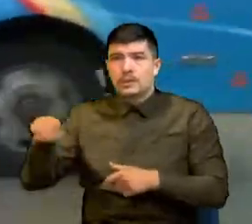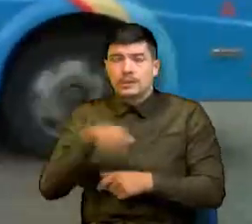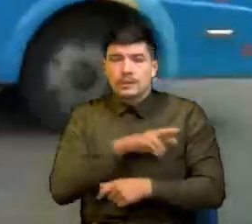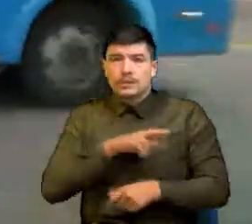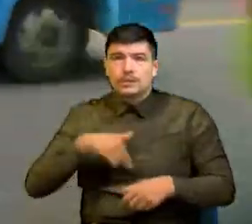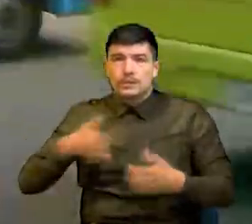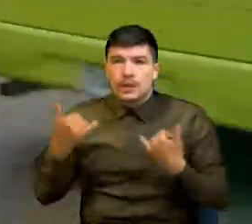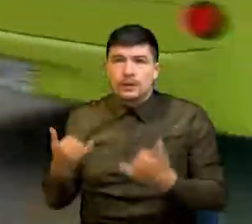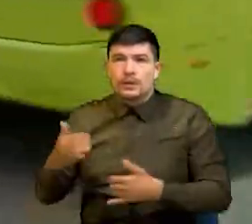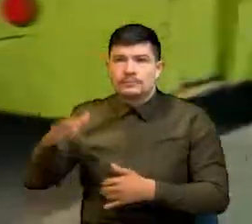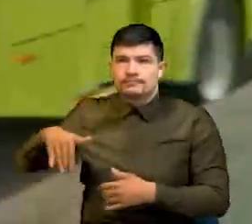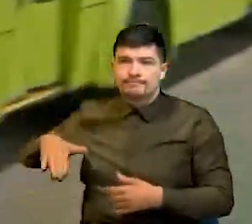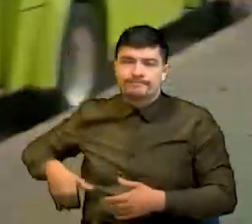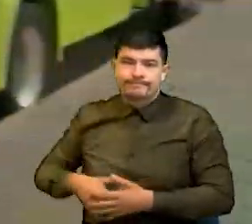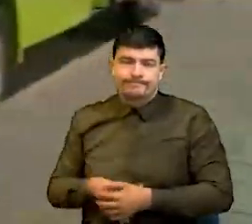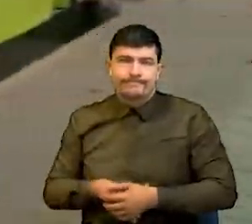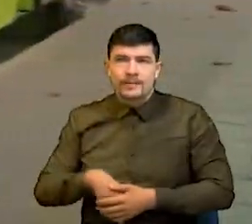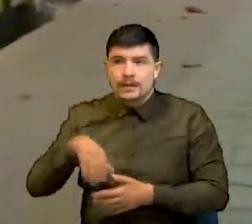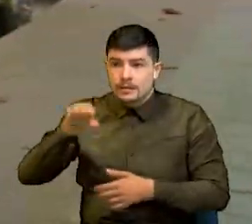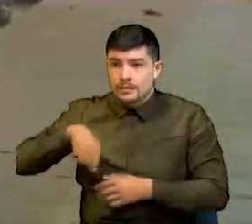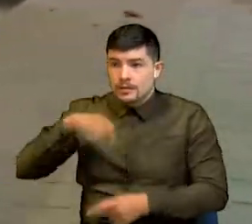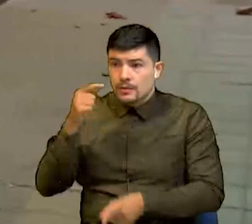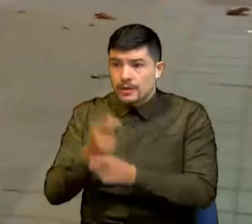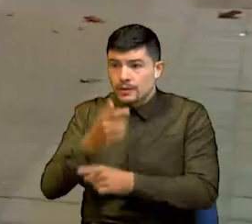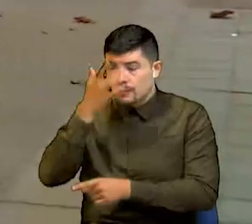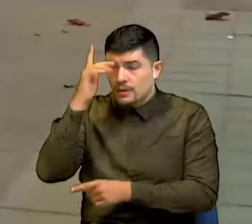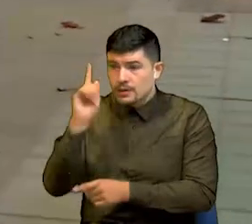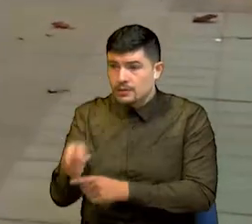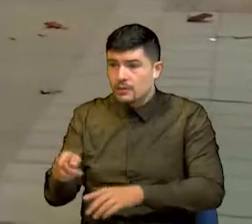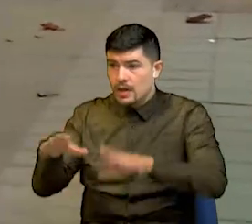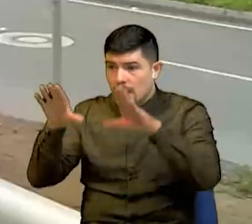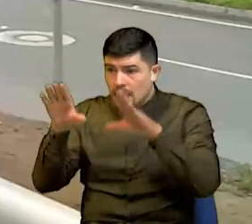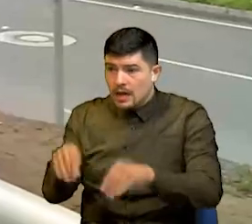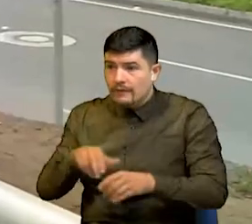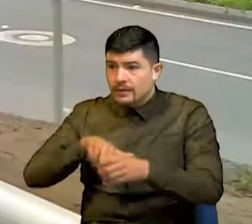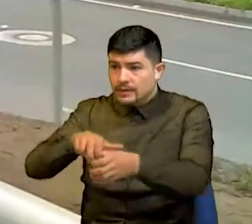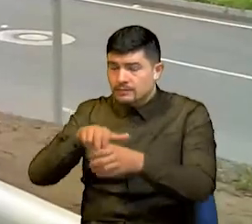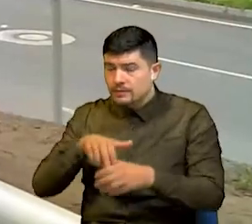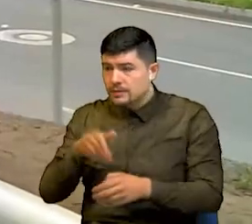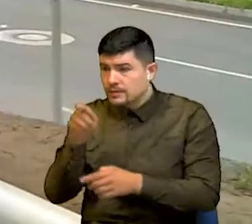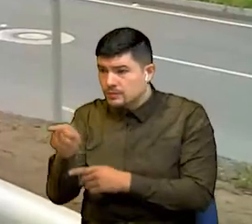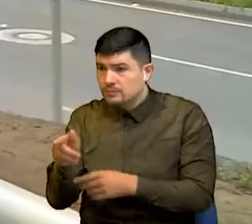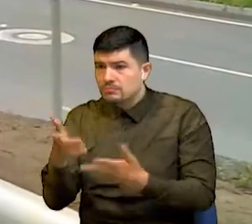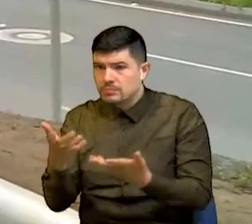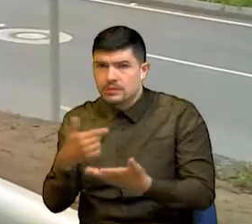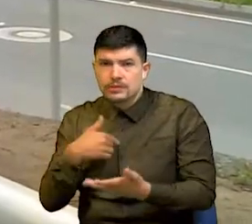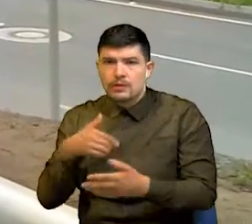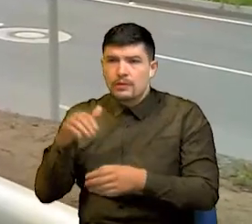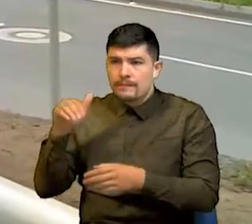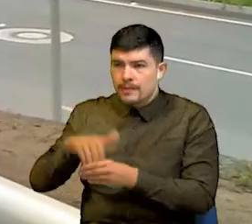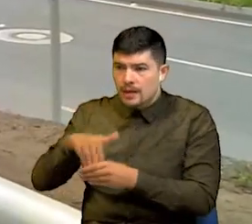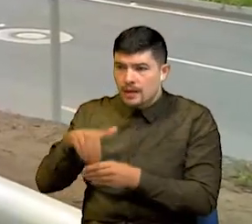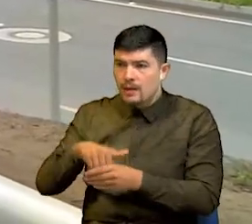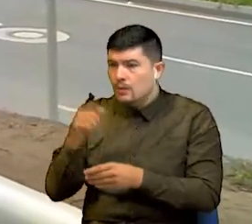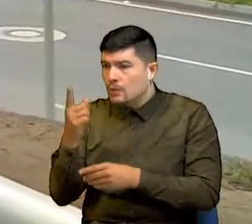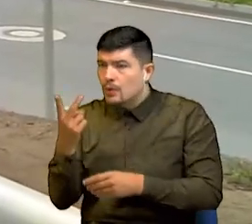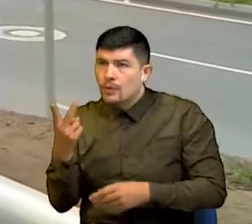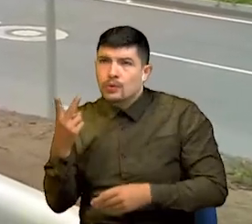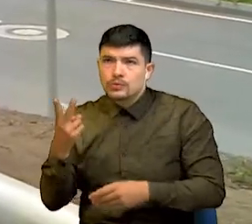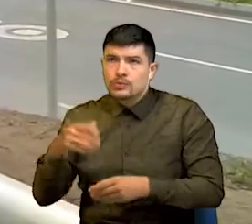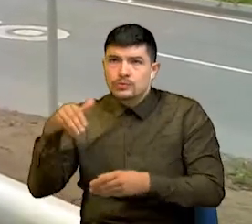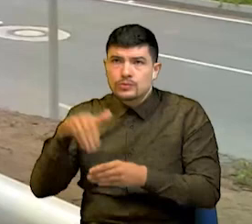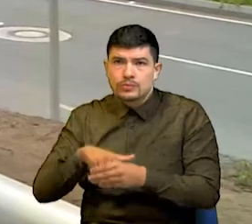de para atrás porque si se nos acaba ese medio de transporte que uno se ahorra uno o dos pasajes